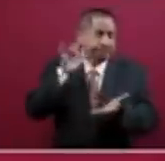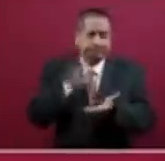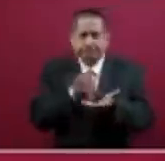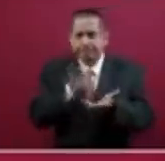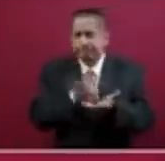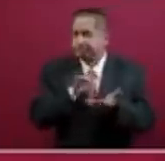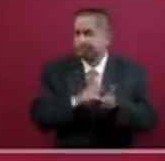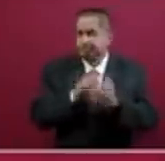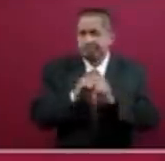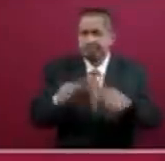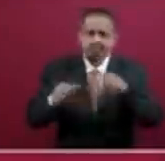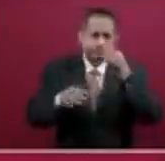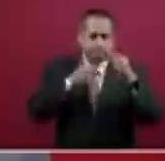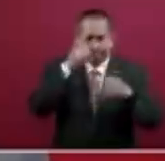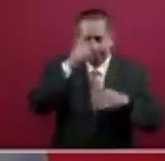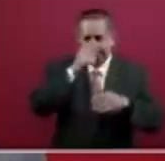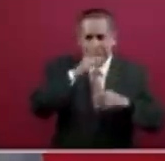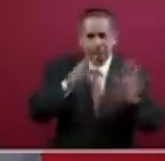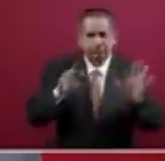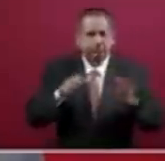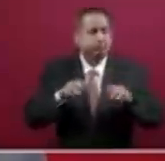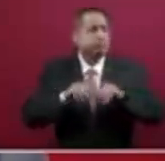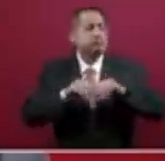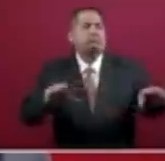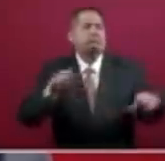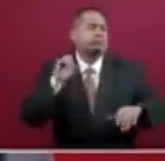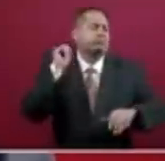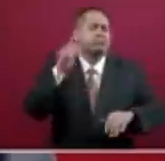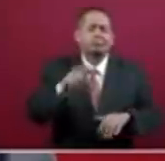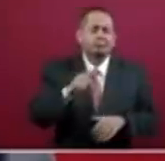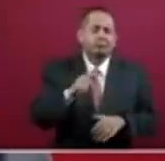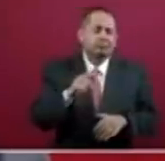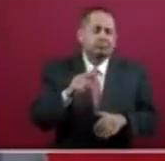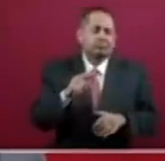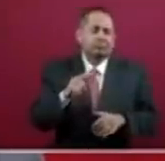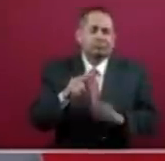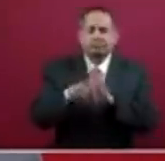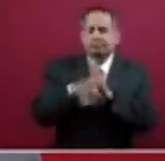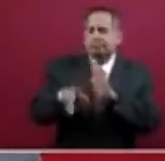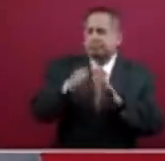se proteste, se dé a conocer un asunto.